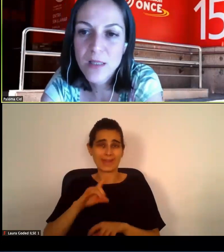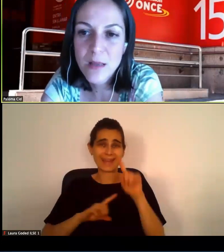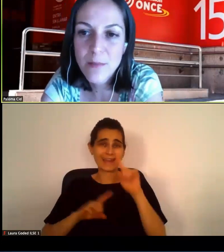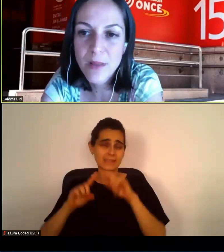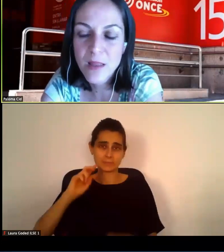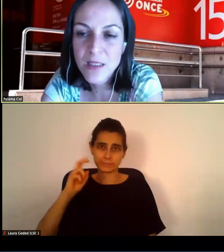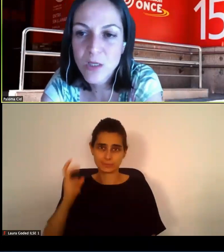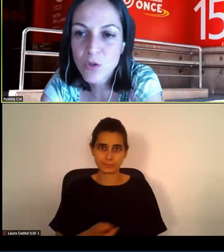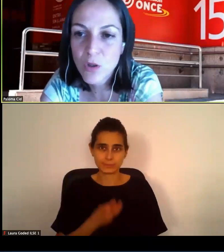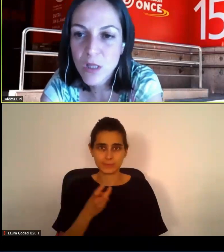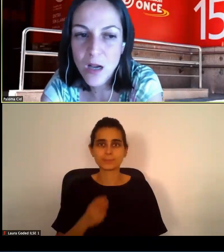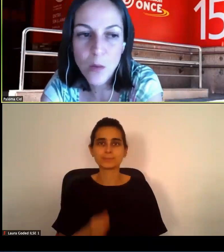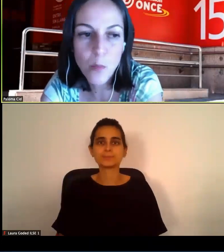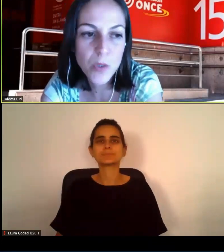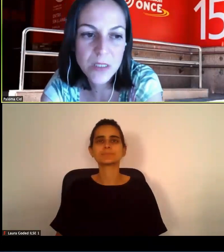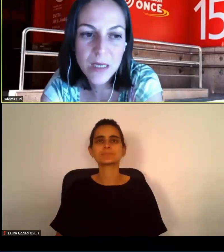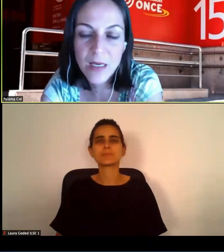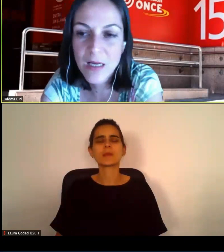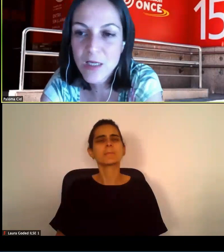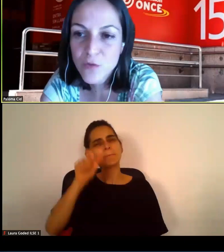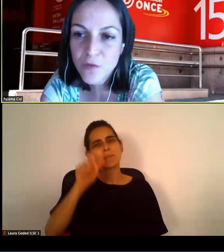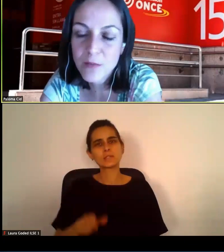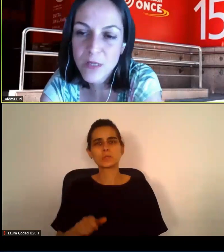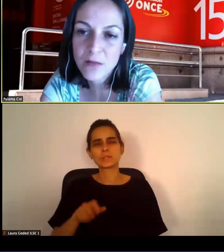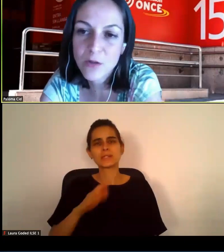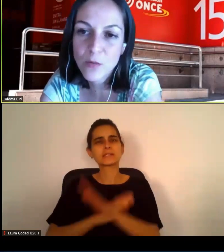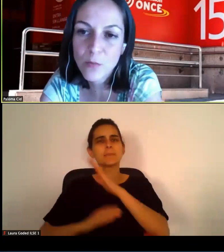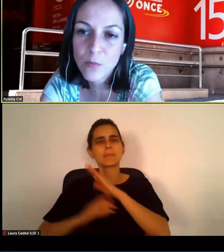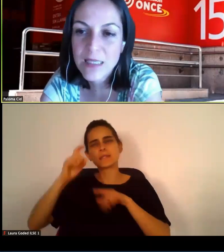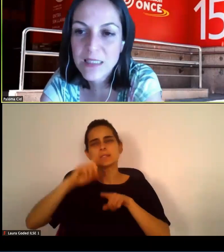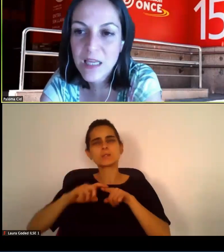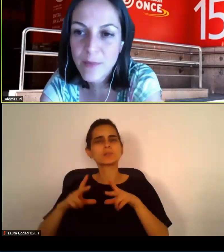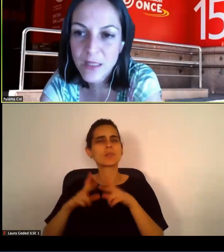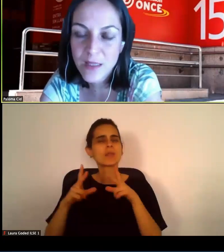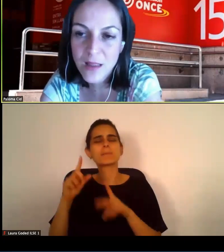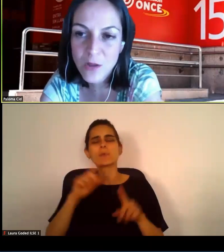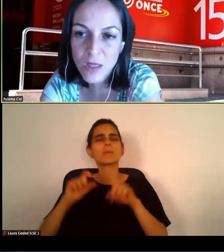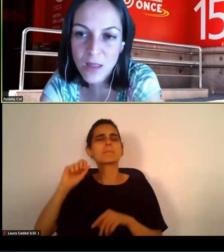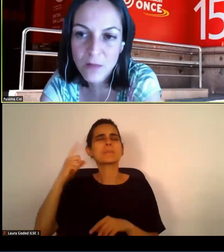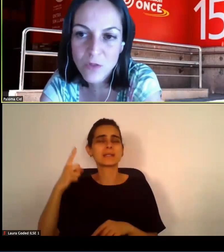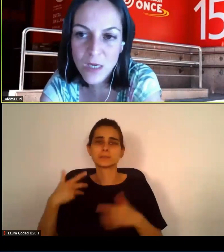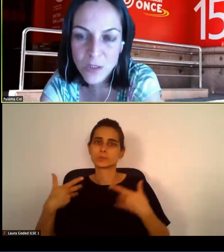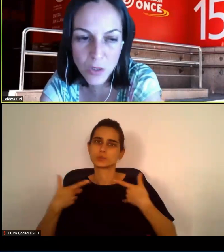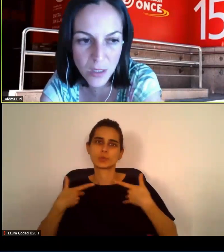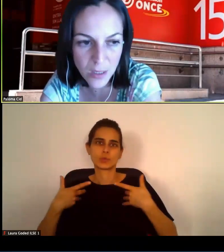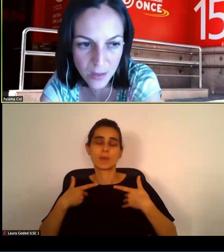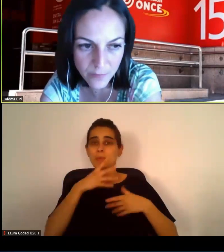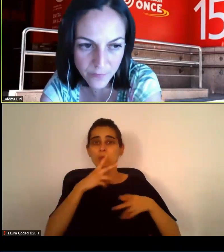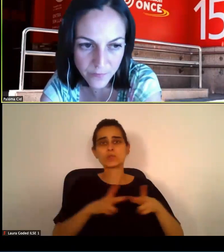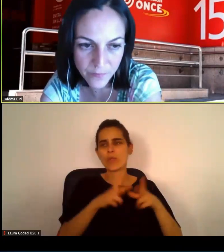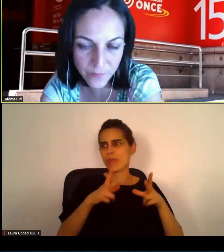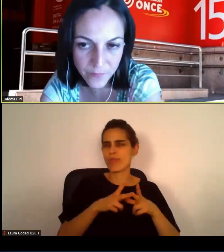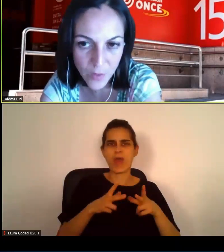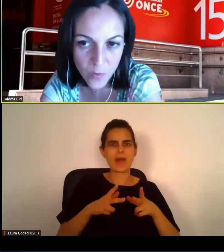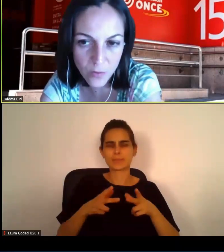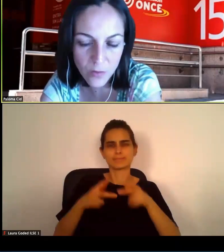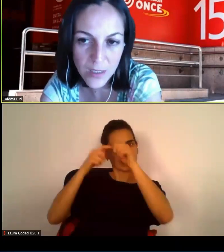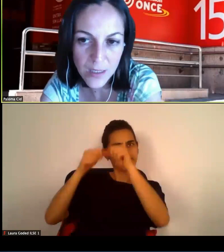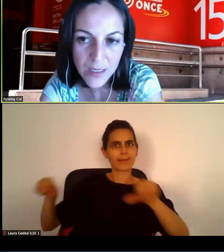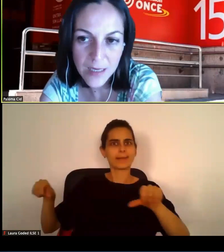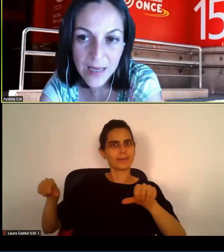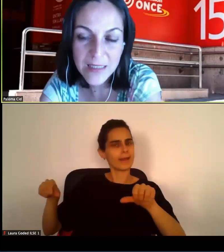una discapacidad psicosocial? Pues el sufrimiento por la estigmatización que hacemos en la sociedad, ¿de